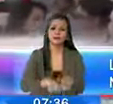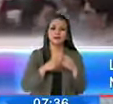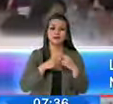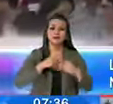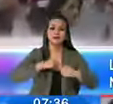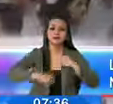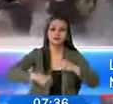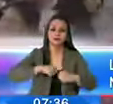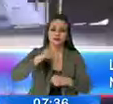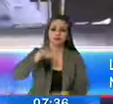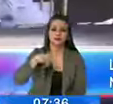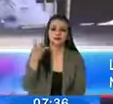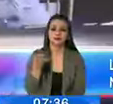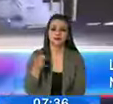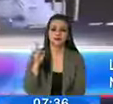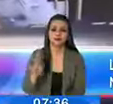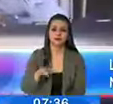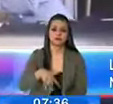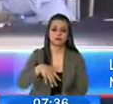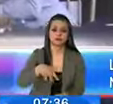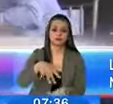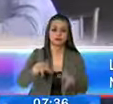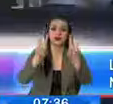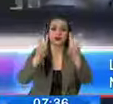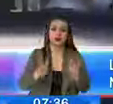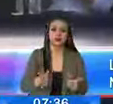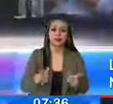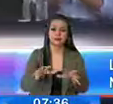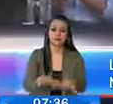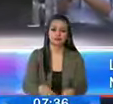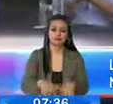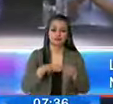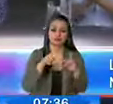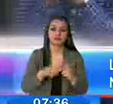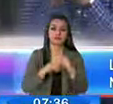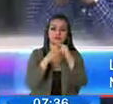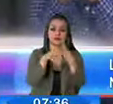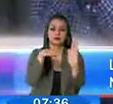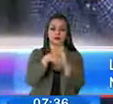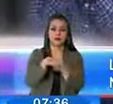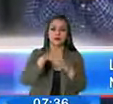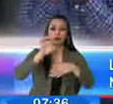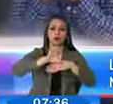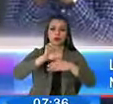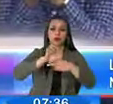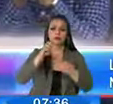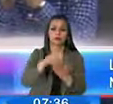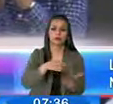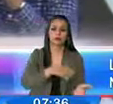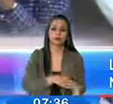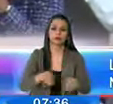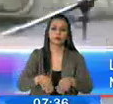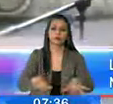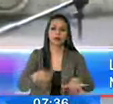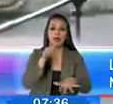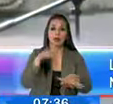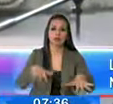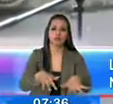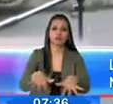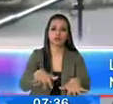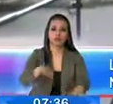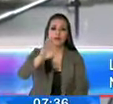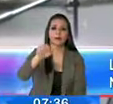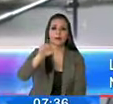2017. Se entregaron kits agrícolas, créditos de Ban Ecuador, el proyecto de riego y drenaje Voluntad de Dios en Baba.